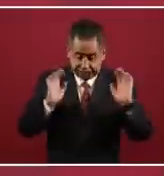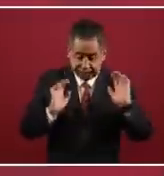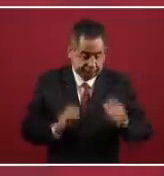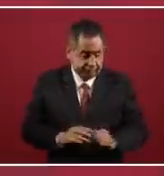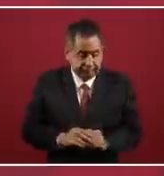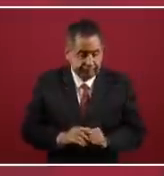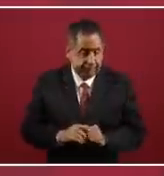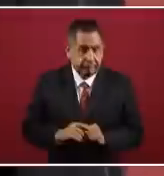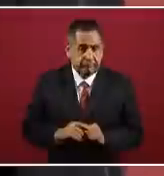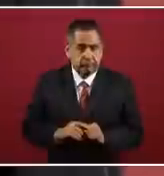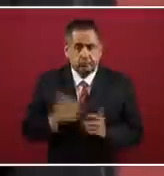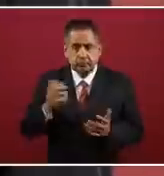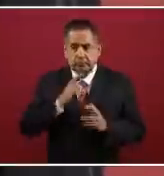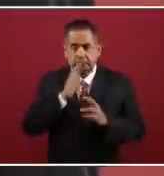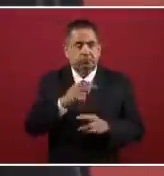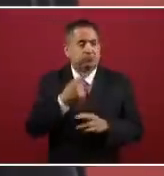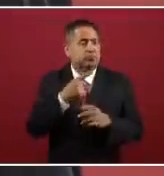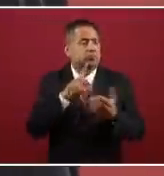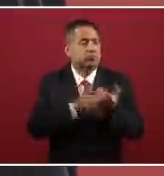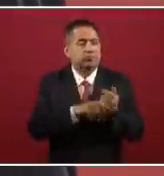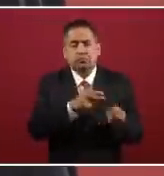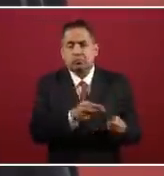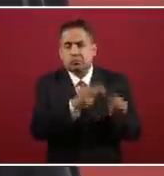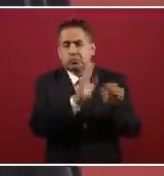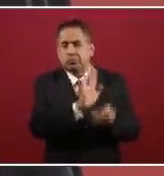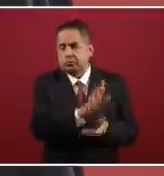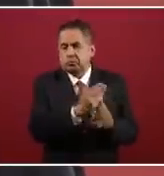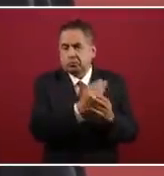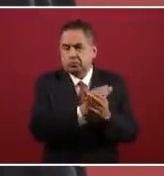y resolver sobre sus asuntos,